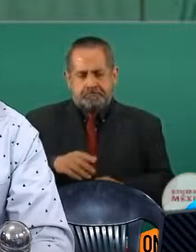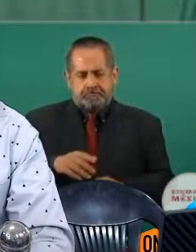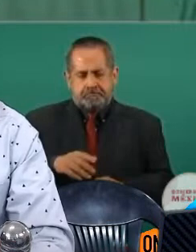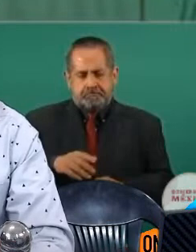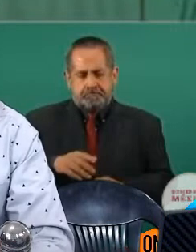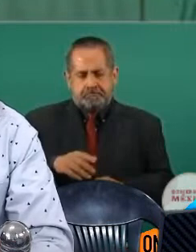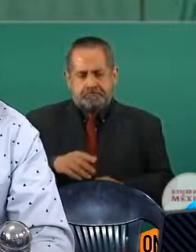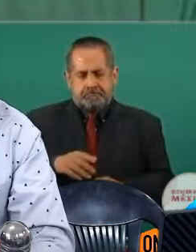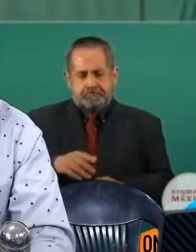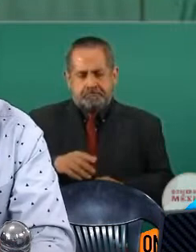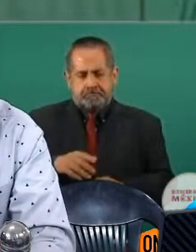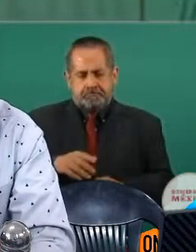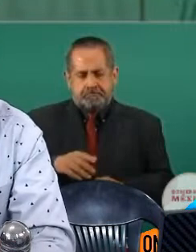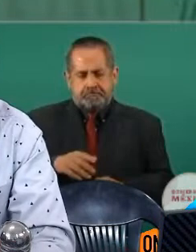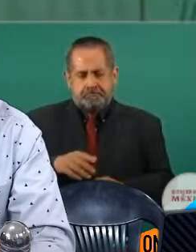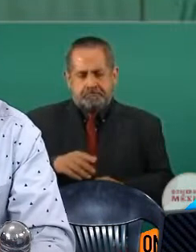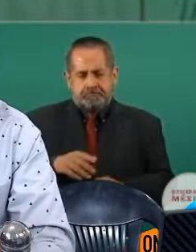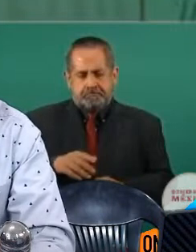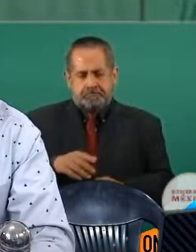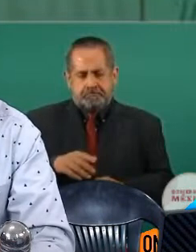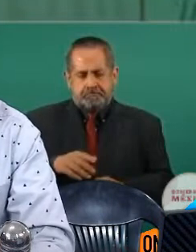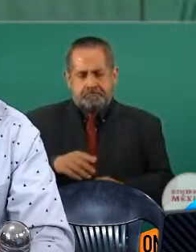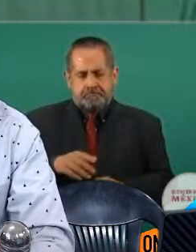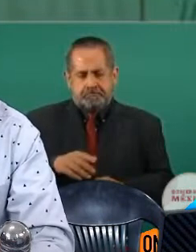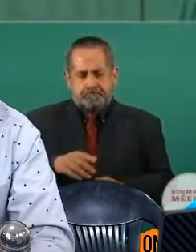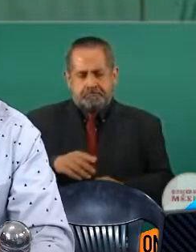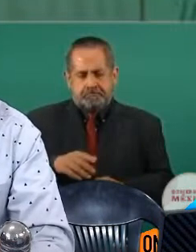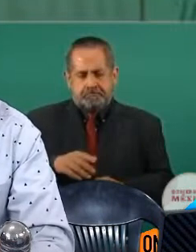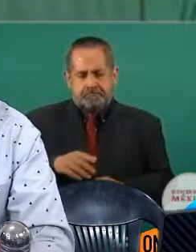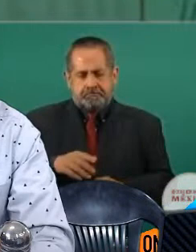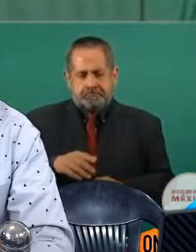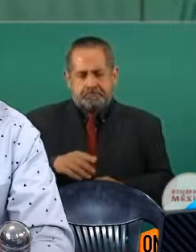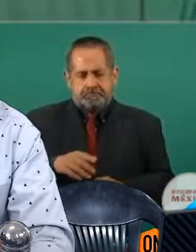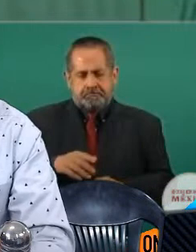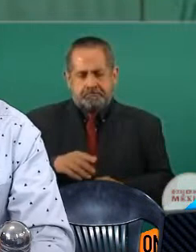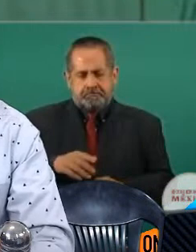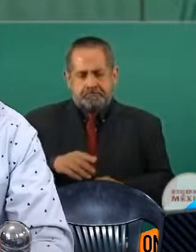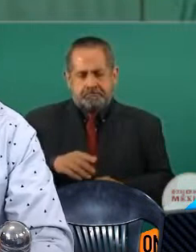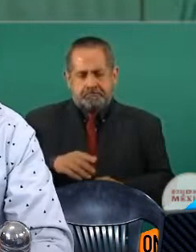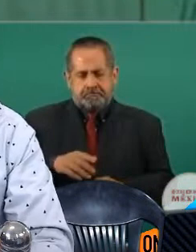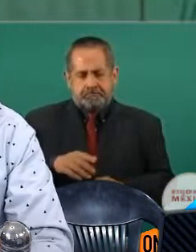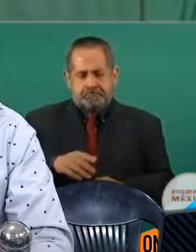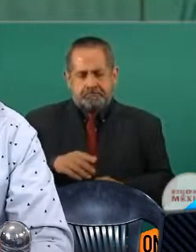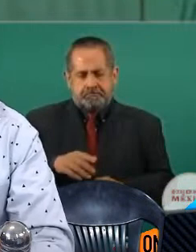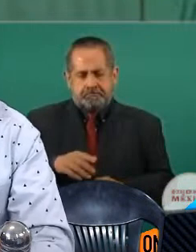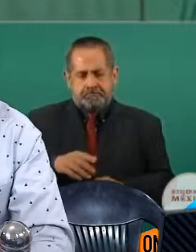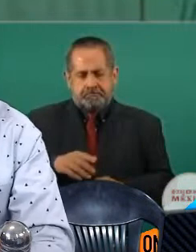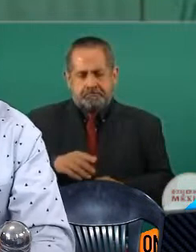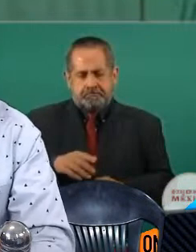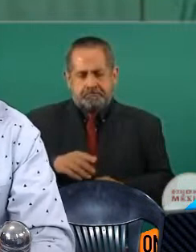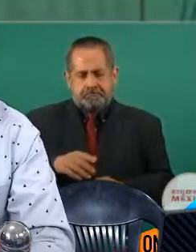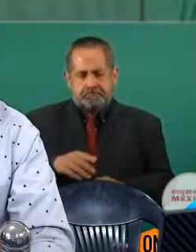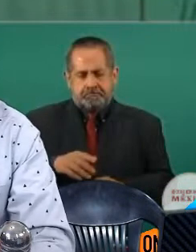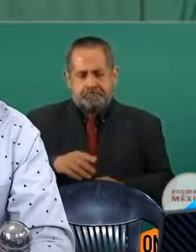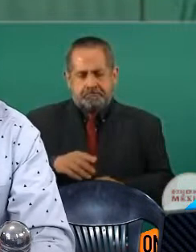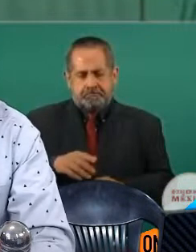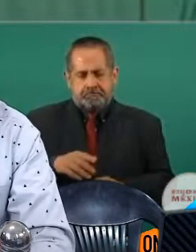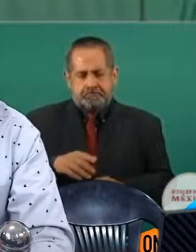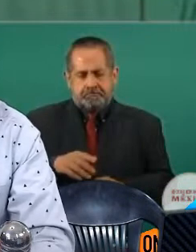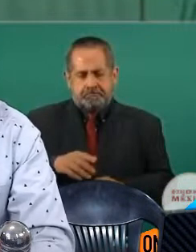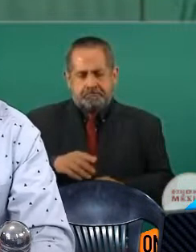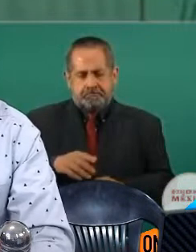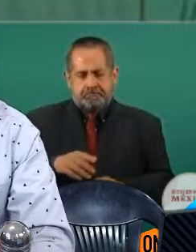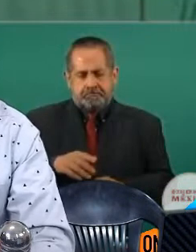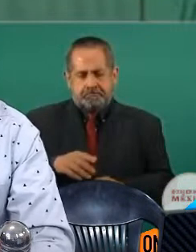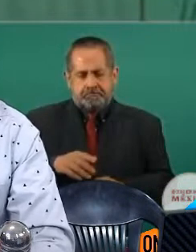a los capitales argentinos y apoyan a las transnacionales de todo el